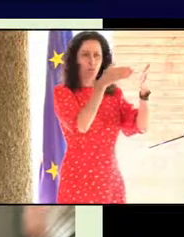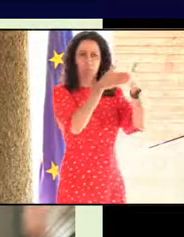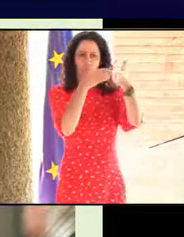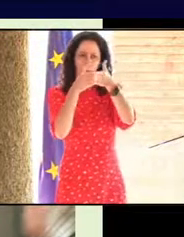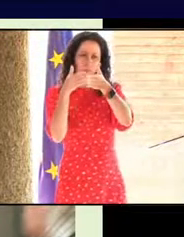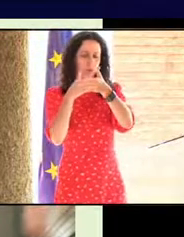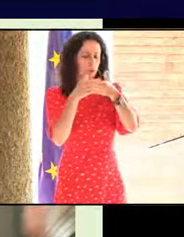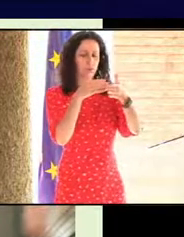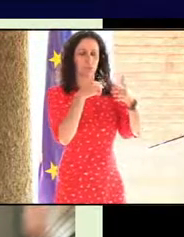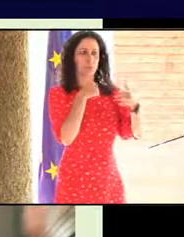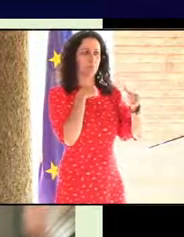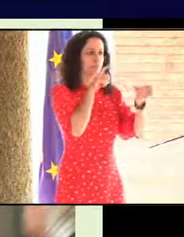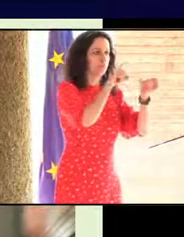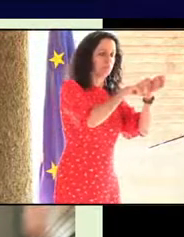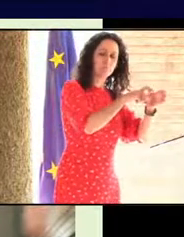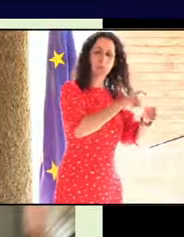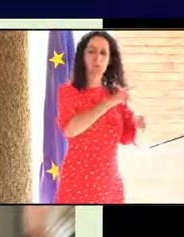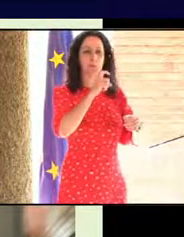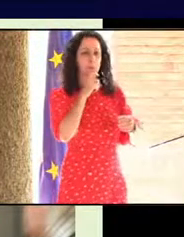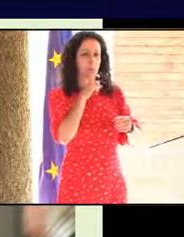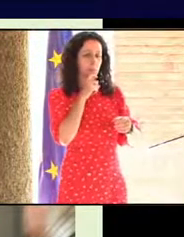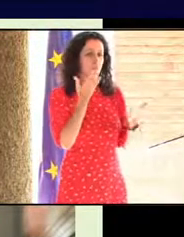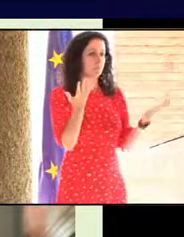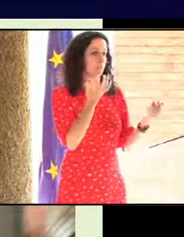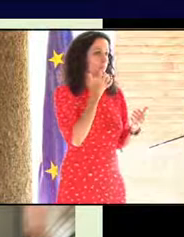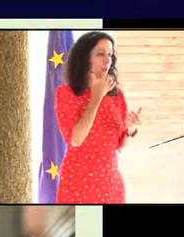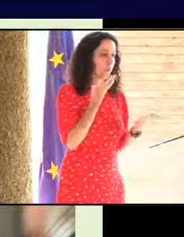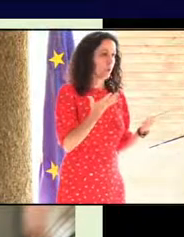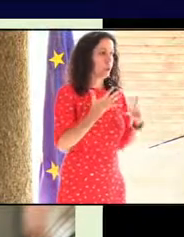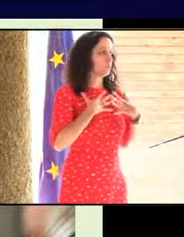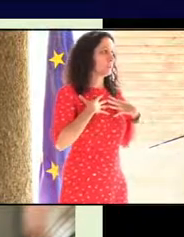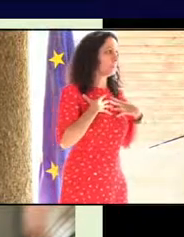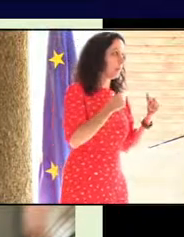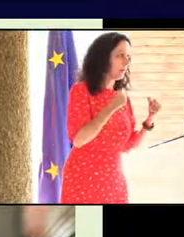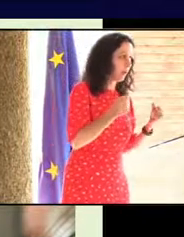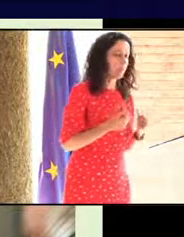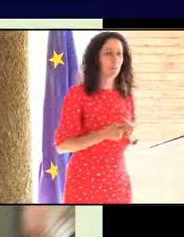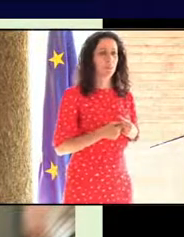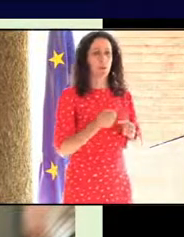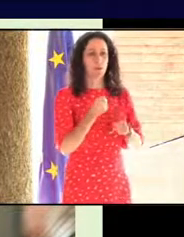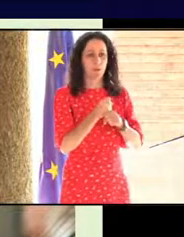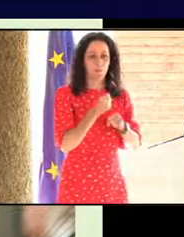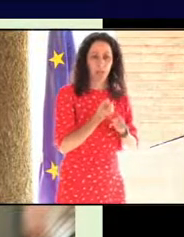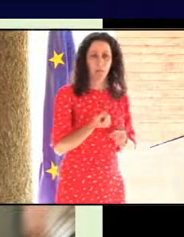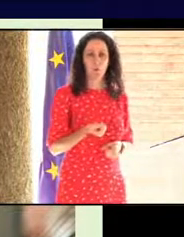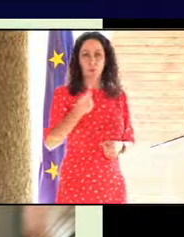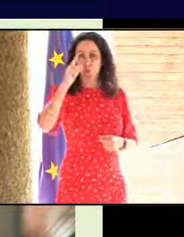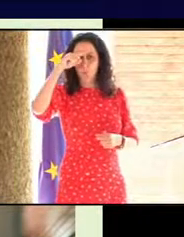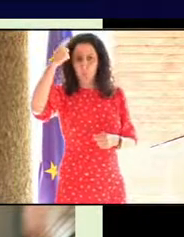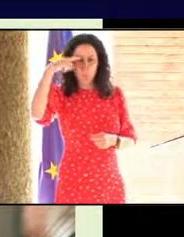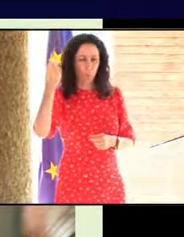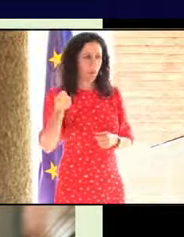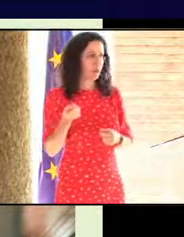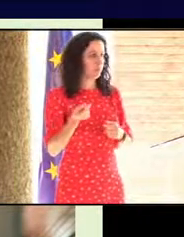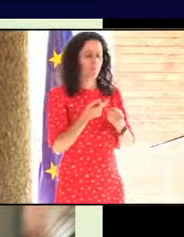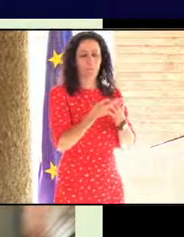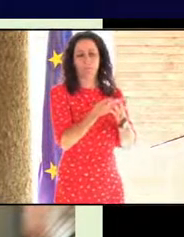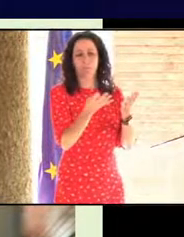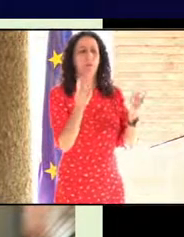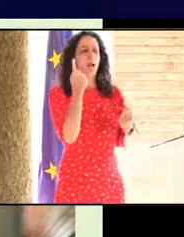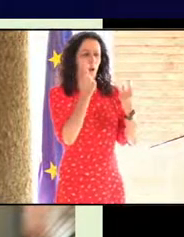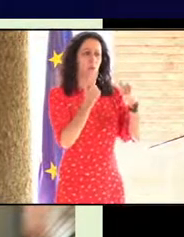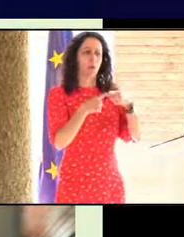eh Pero no por ello no tenemos barreras de comunicación porque tenemos muchas barreras de comunicación en el ámbito sanitario en el deempleo